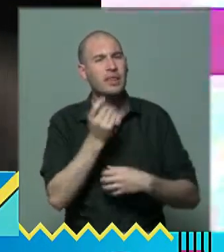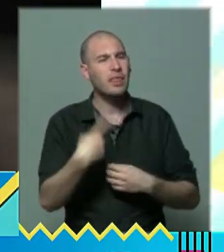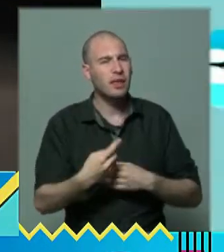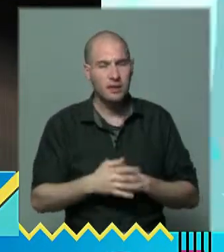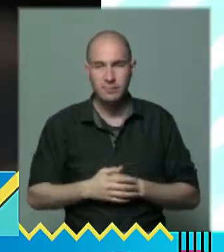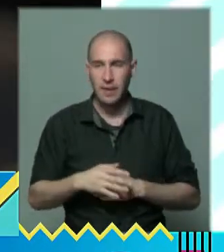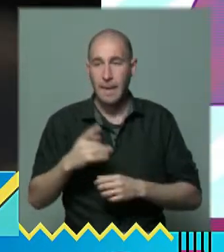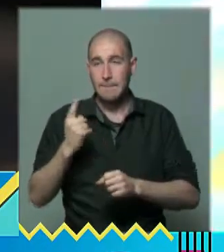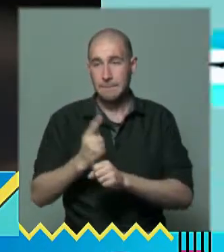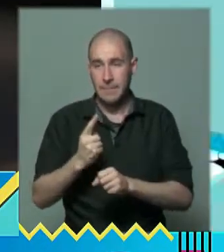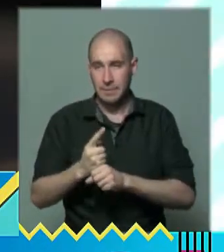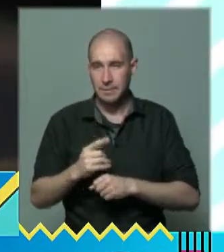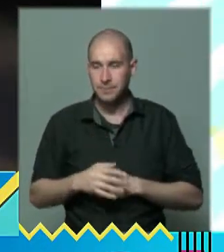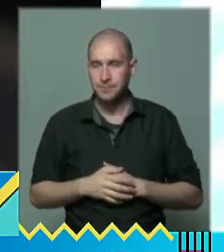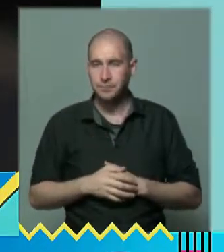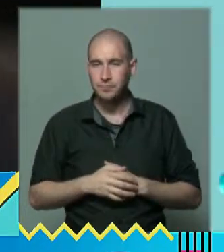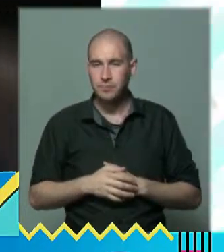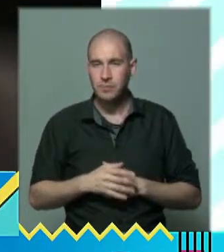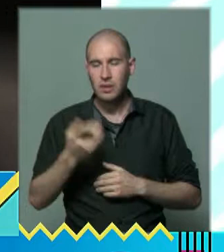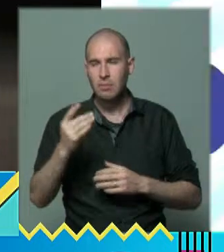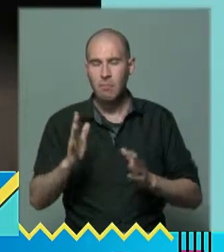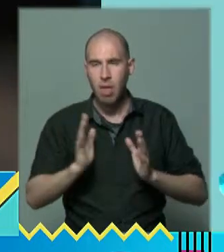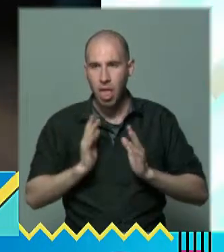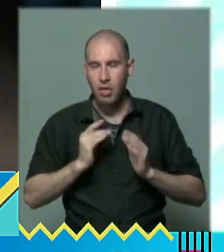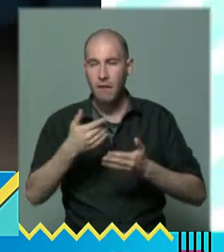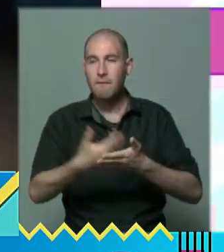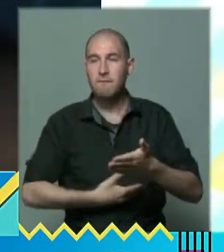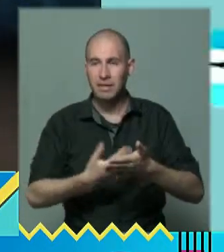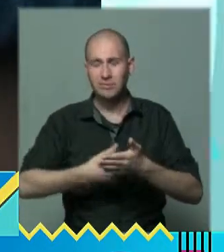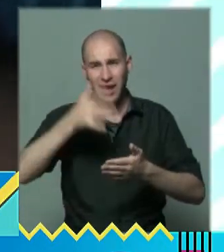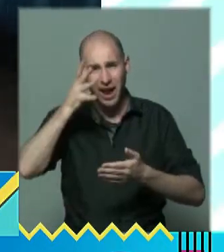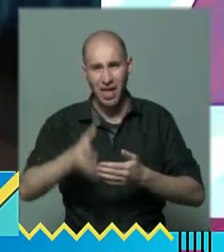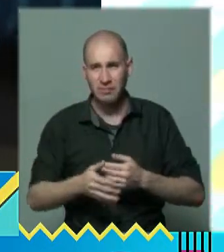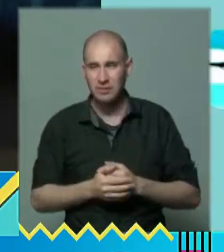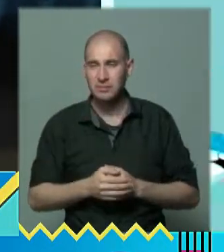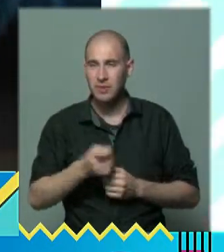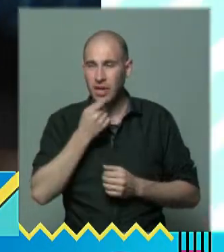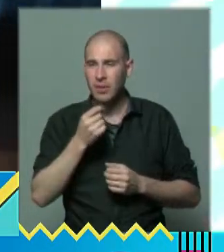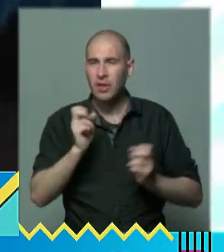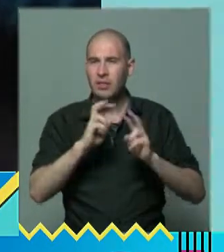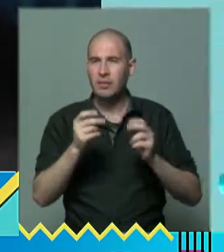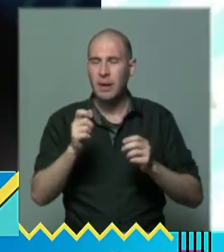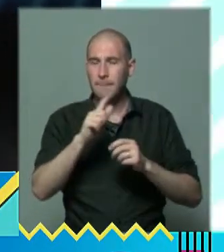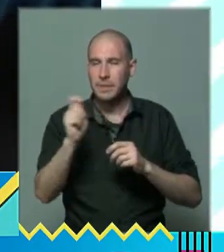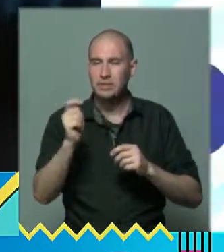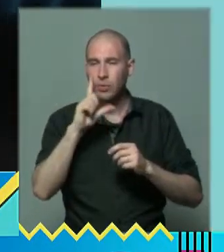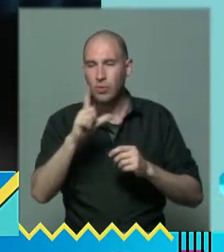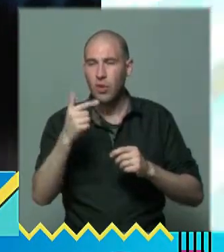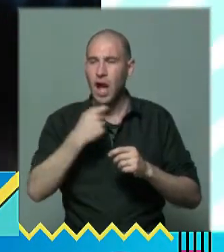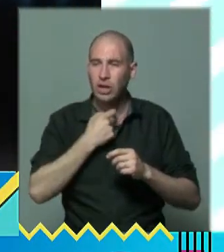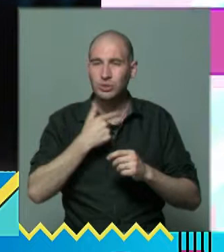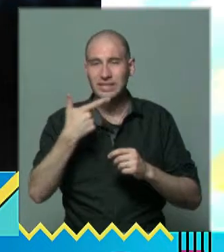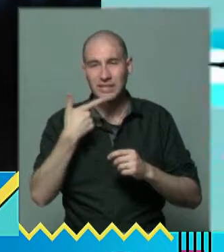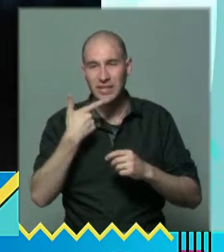No, principalmente se asustan mucho cuando les llegan facturas muy altas, sobre todo lo que fue en los meses de julio, agosto y